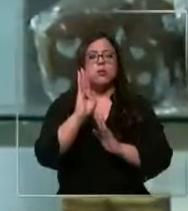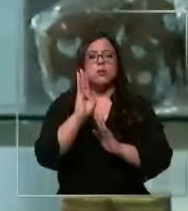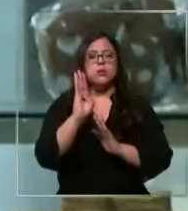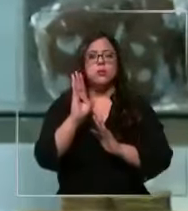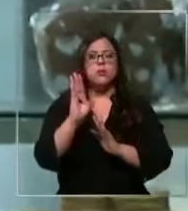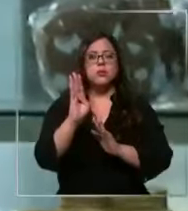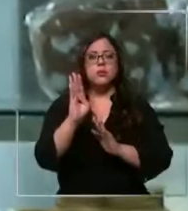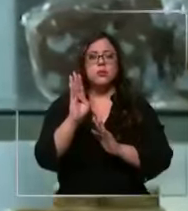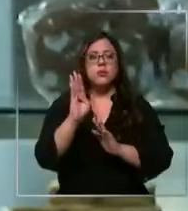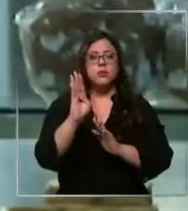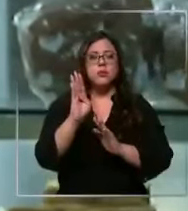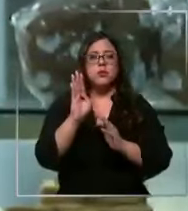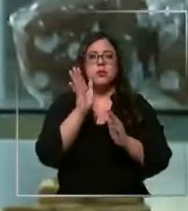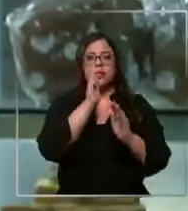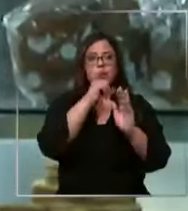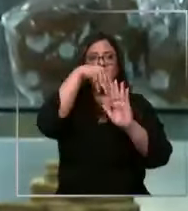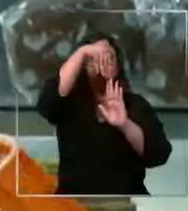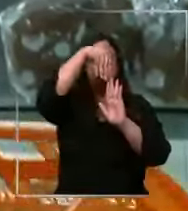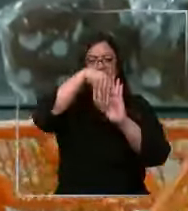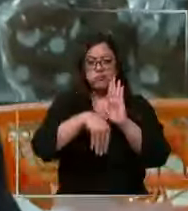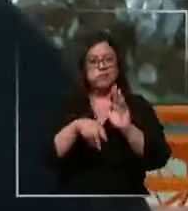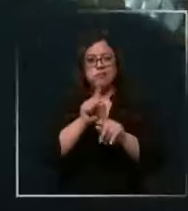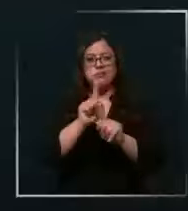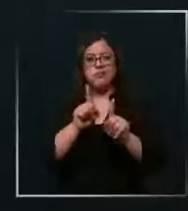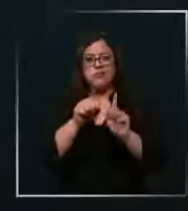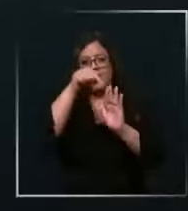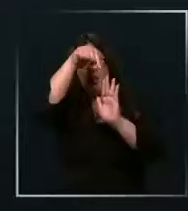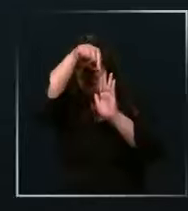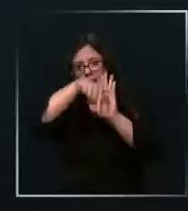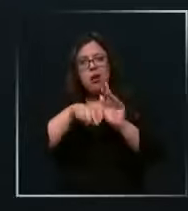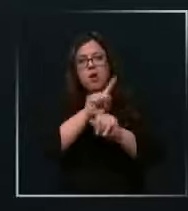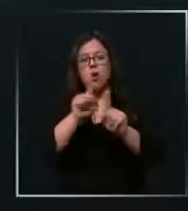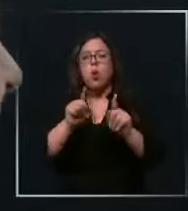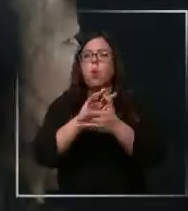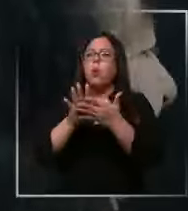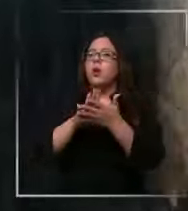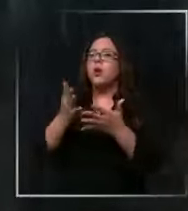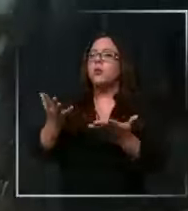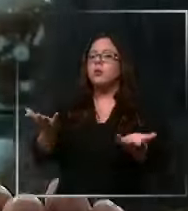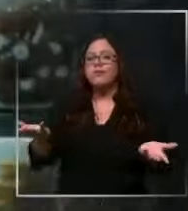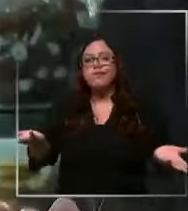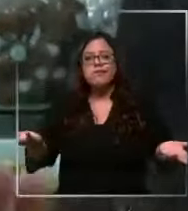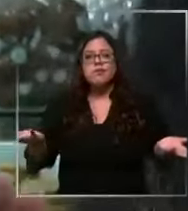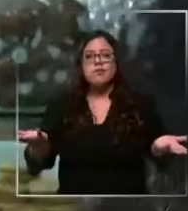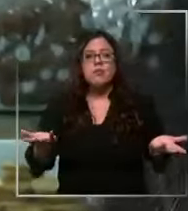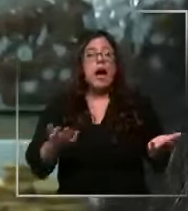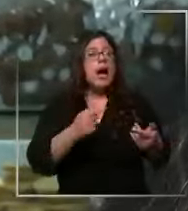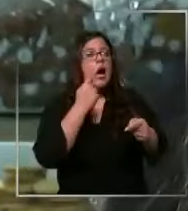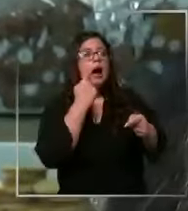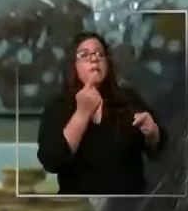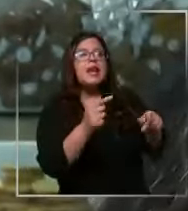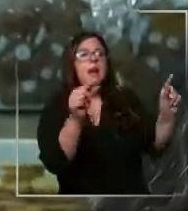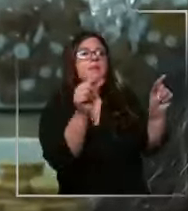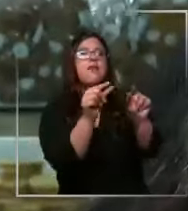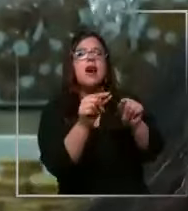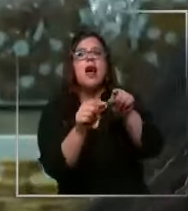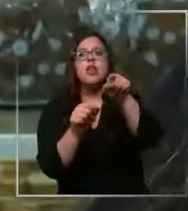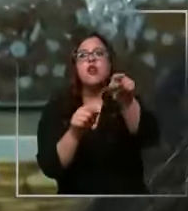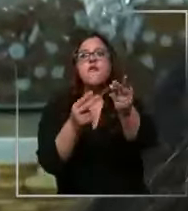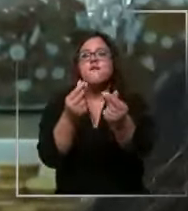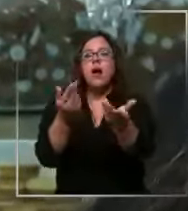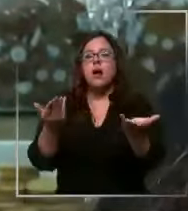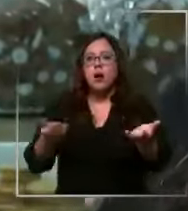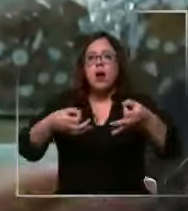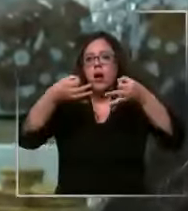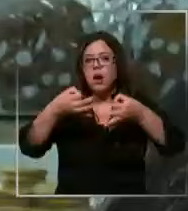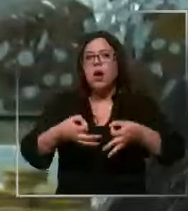no han vuelto a la realidad. No han vuelto a la realidad de decir, pucha, bajó un precio